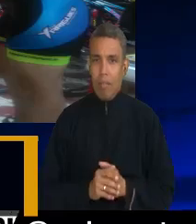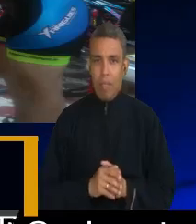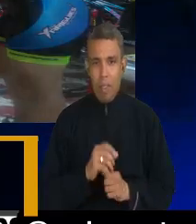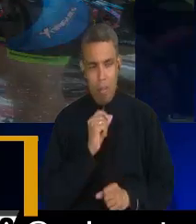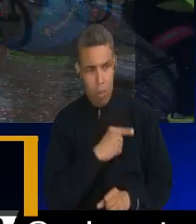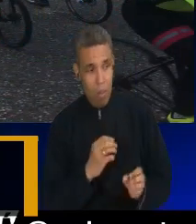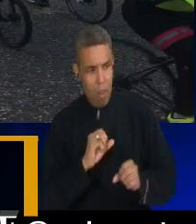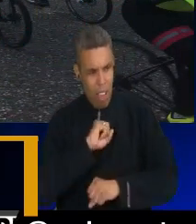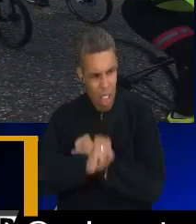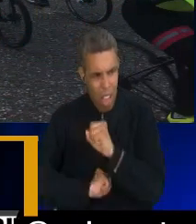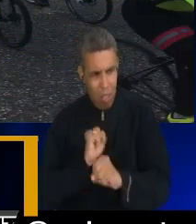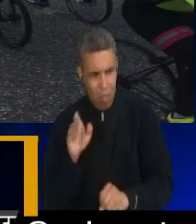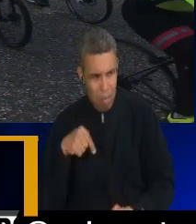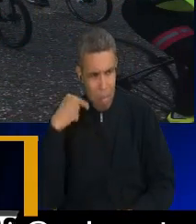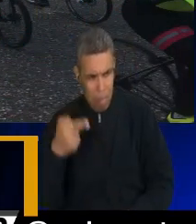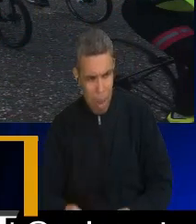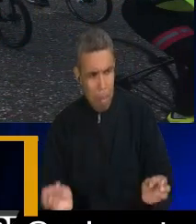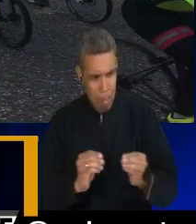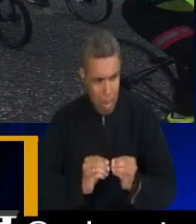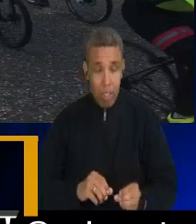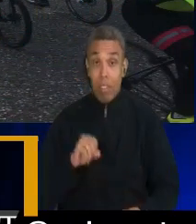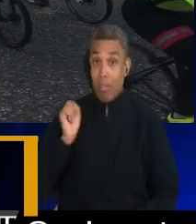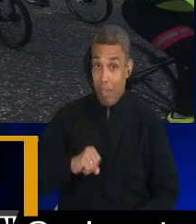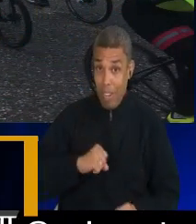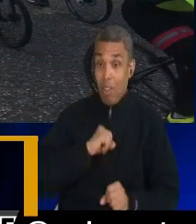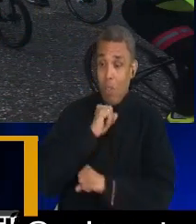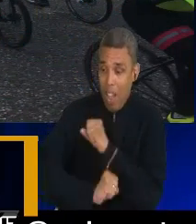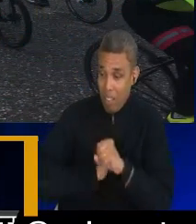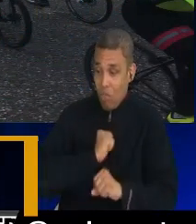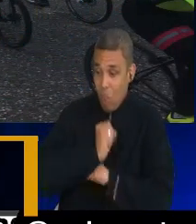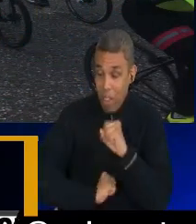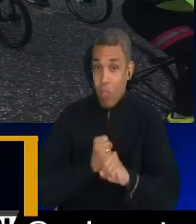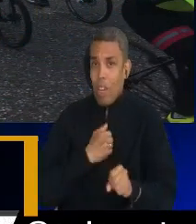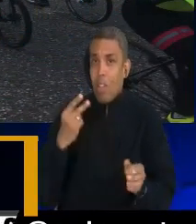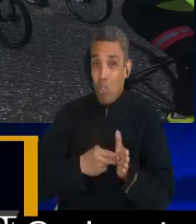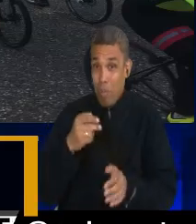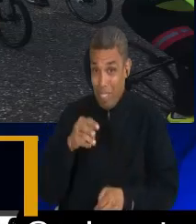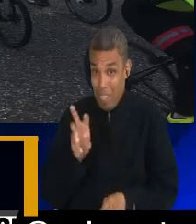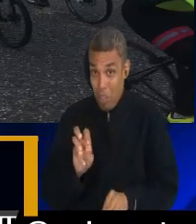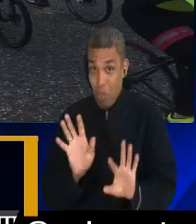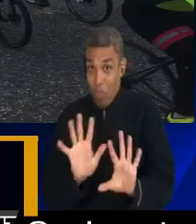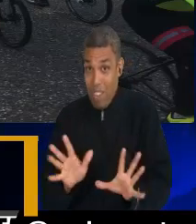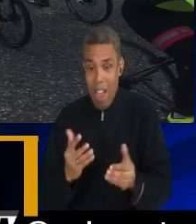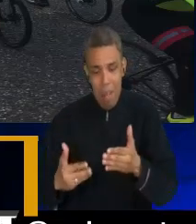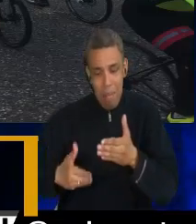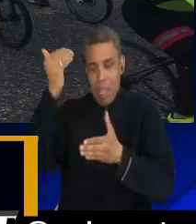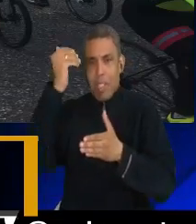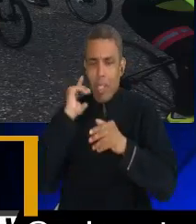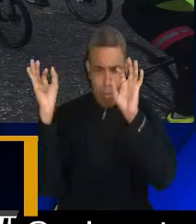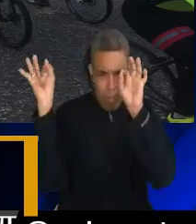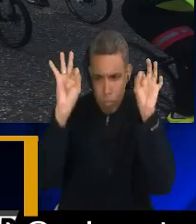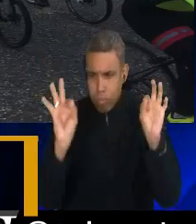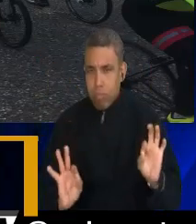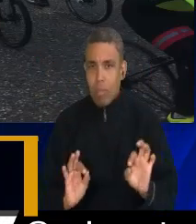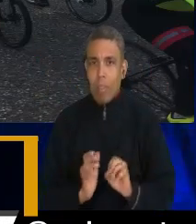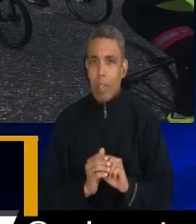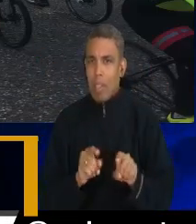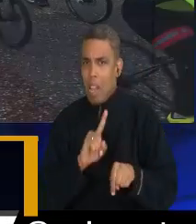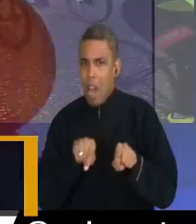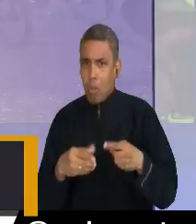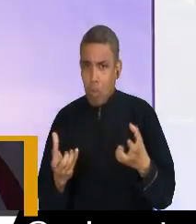club, y como todos los años ya empezamos a trabajar en el 2018. Estamos ahí esperando propuestas de los compañeros ciclistas que proponen